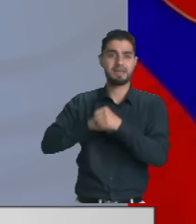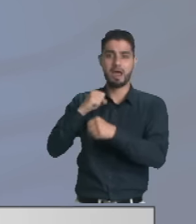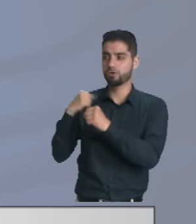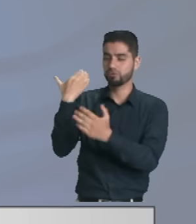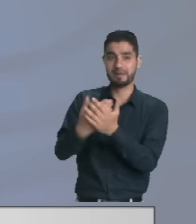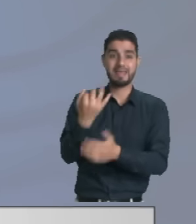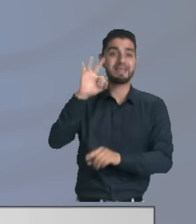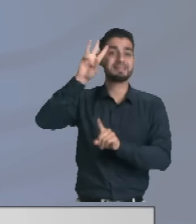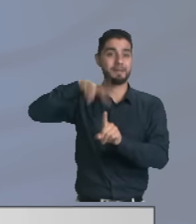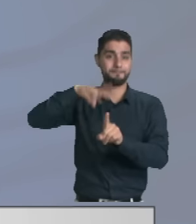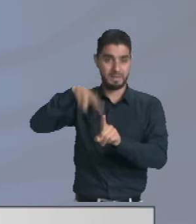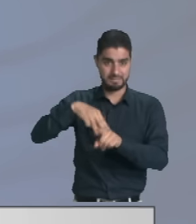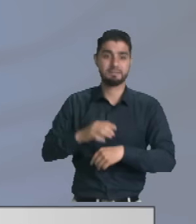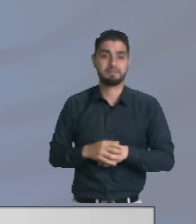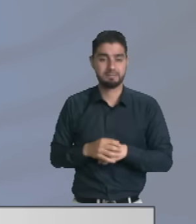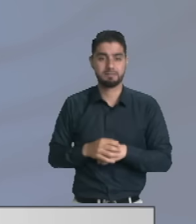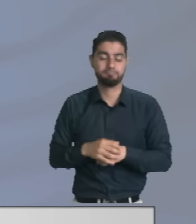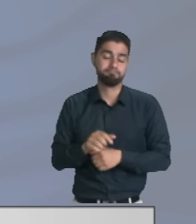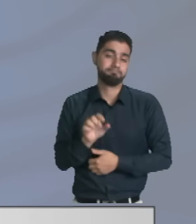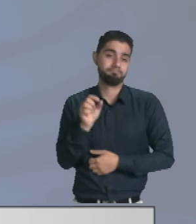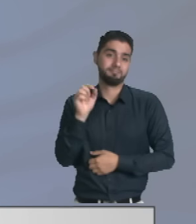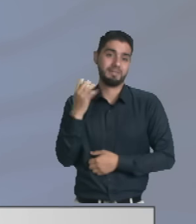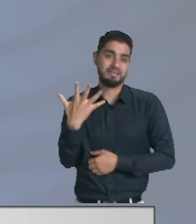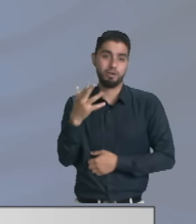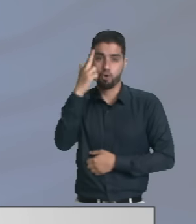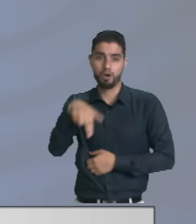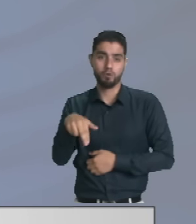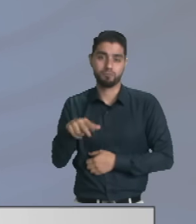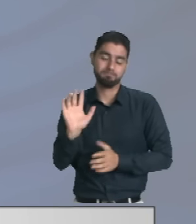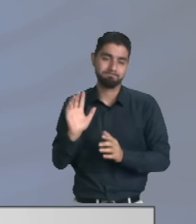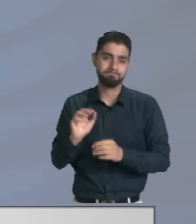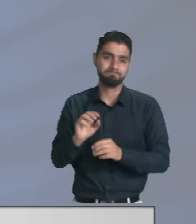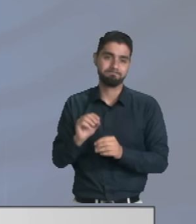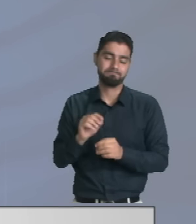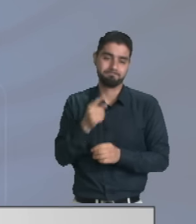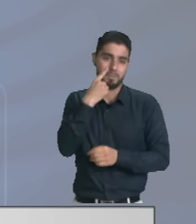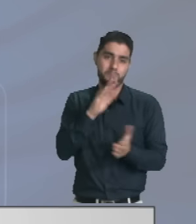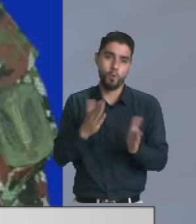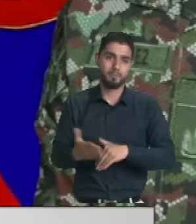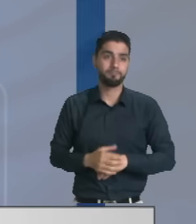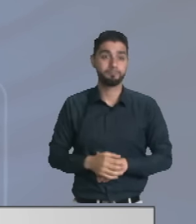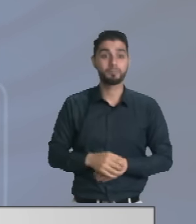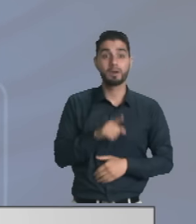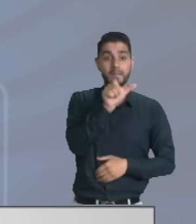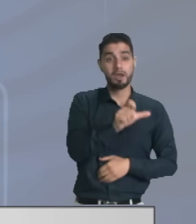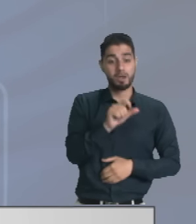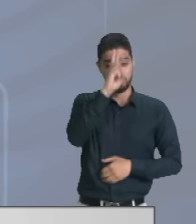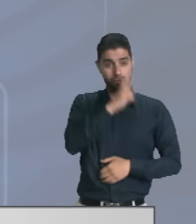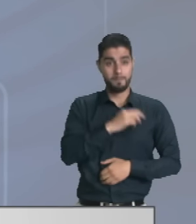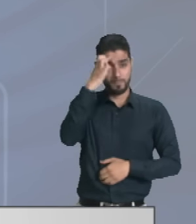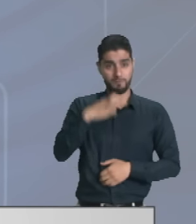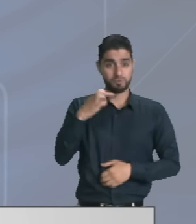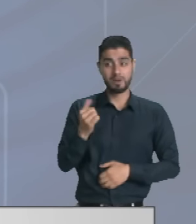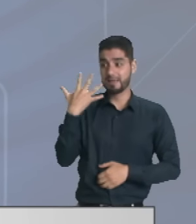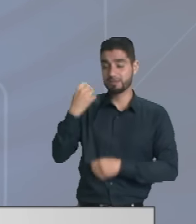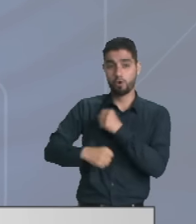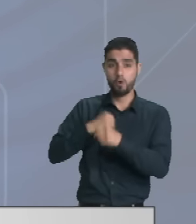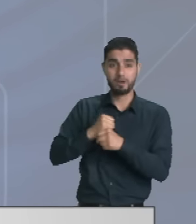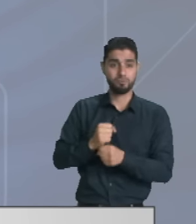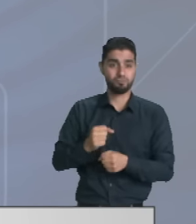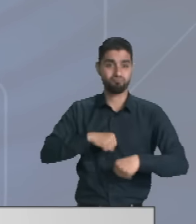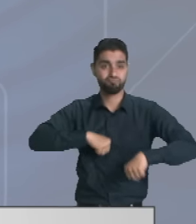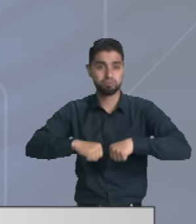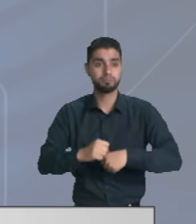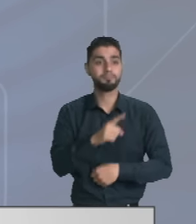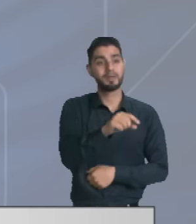hijos. Soldado profesional Jason Gómez hace 2 años prestaba su servicio a la institución. Soldado profesional Jesús Caso,